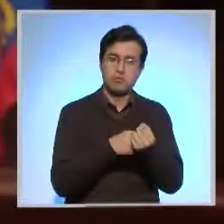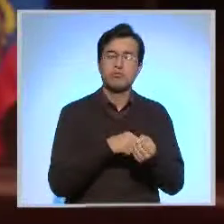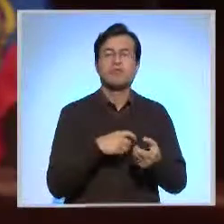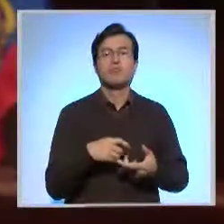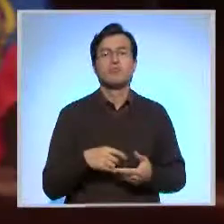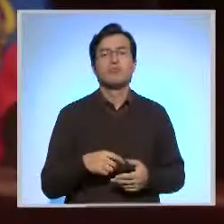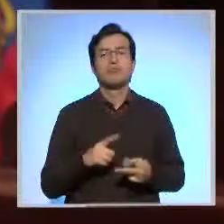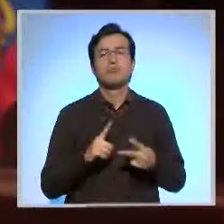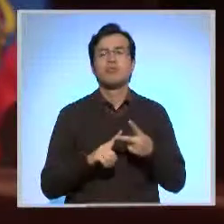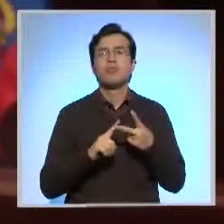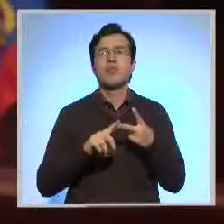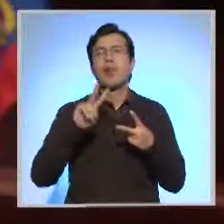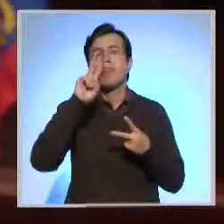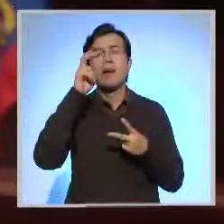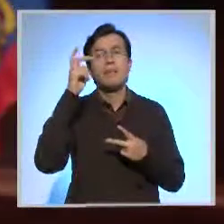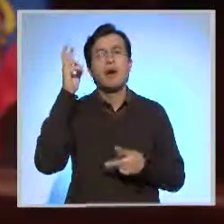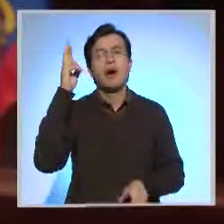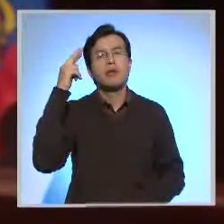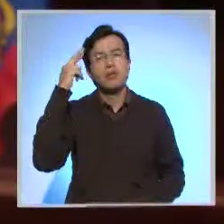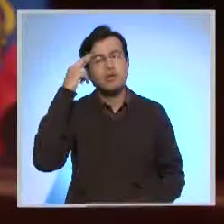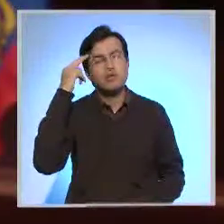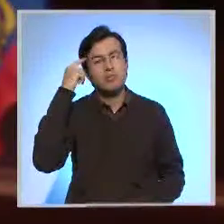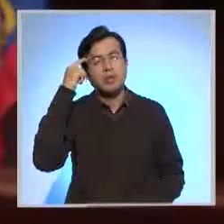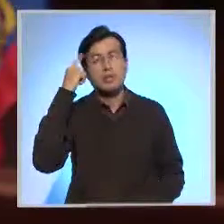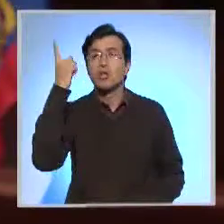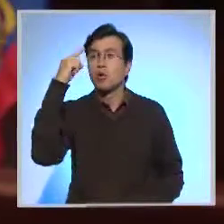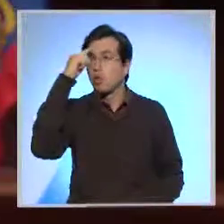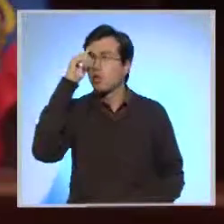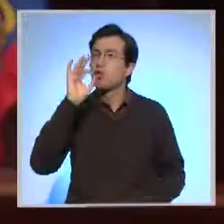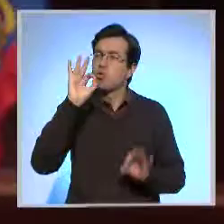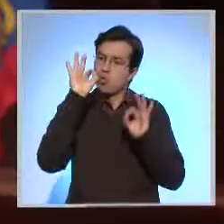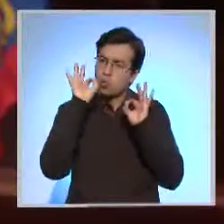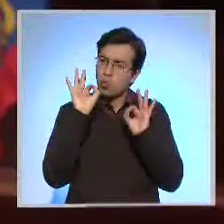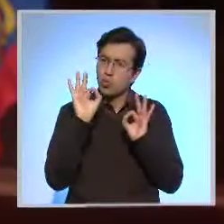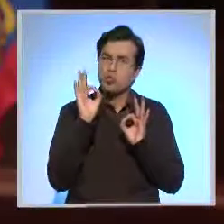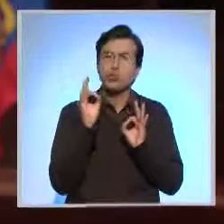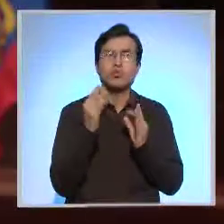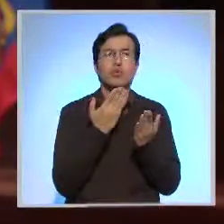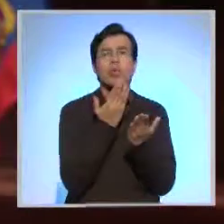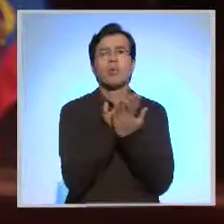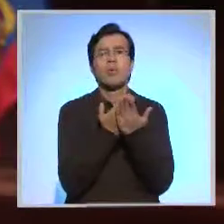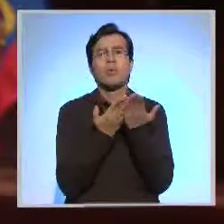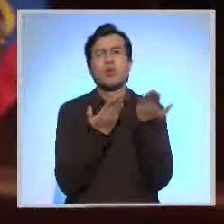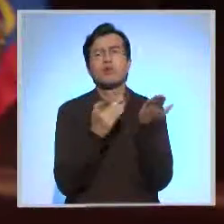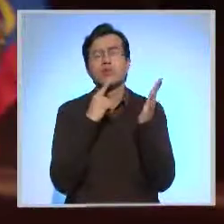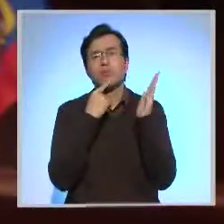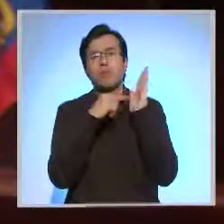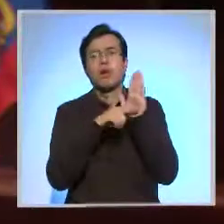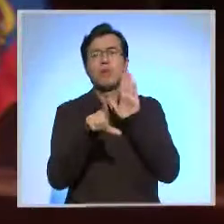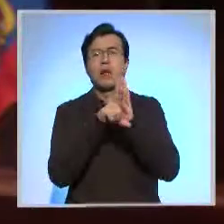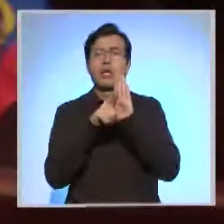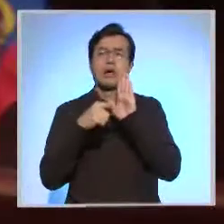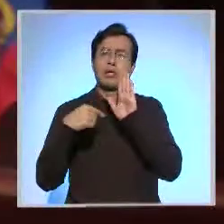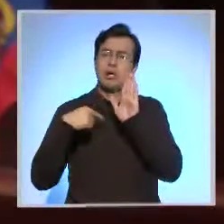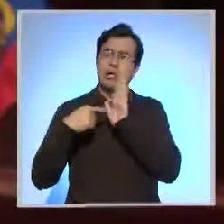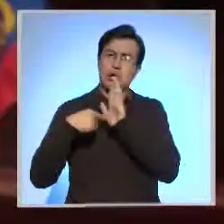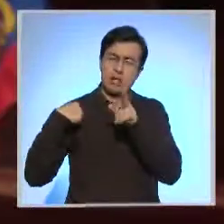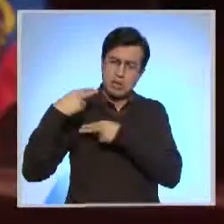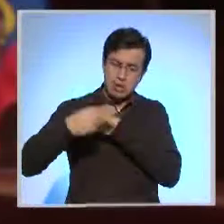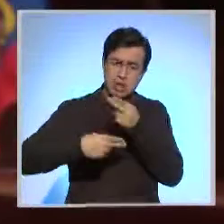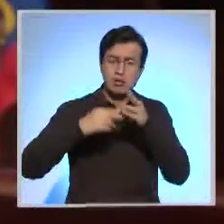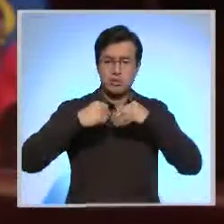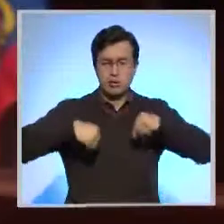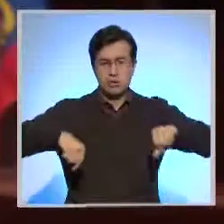hablando sobre la coherencia de nuestro gobierno respecto de haber planteado por ejemplo la ley de herencias de plusvalía que va